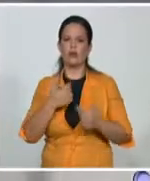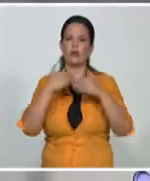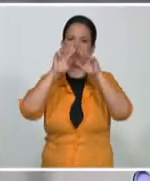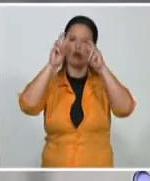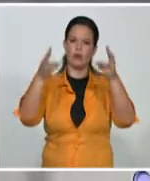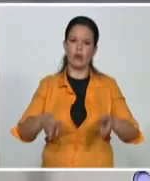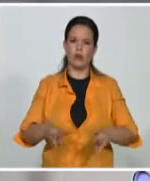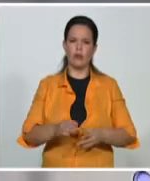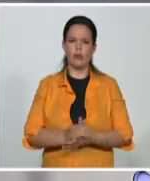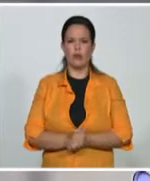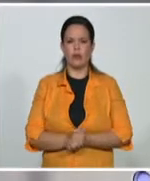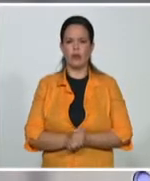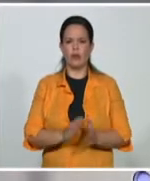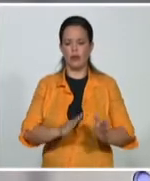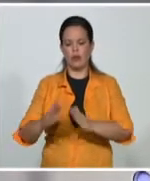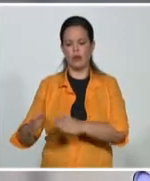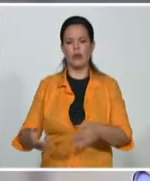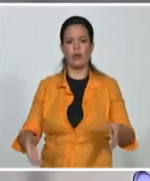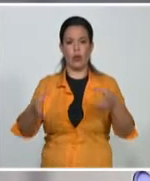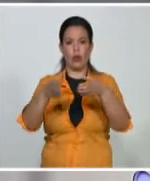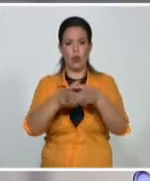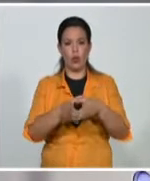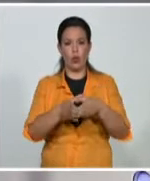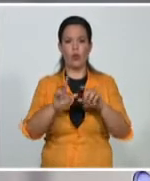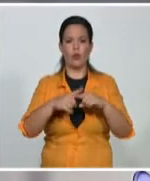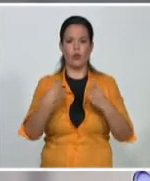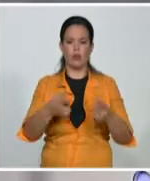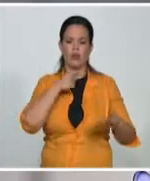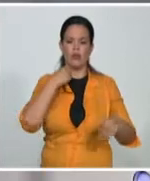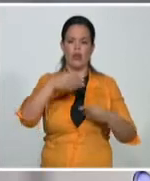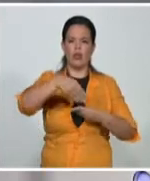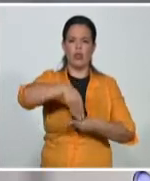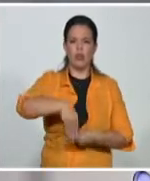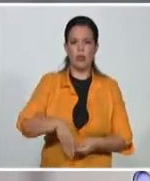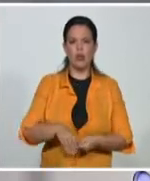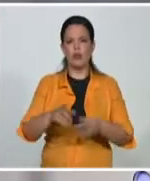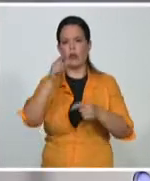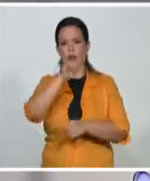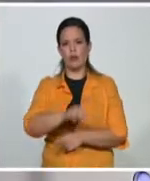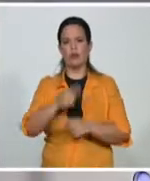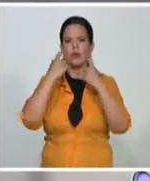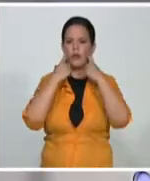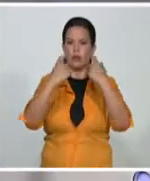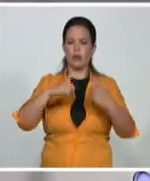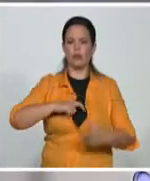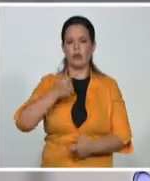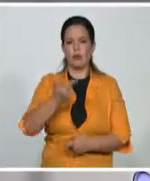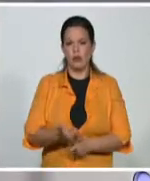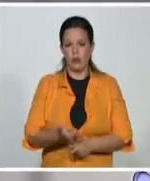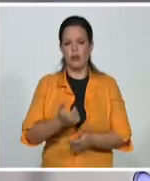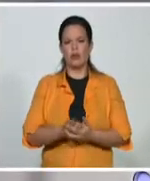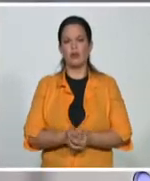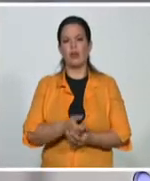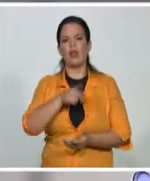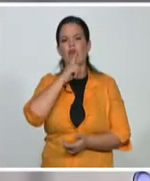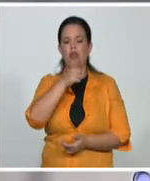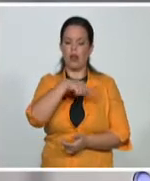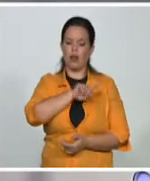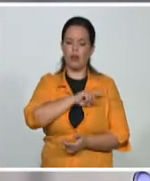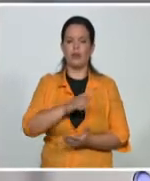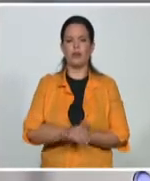Y la Comisión por el Centenario del Intelectual Cubano Cintio Vitier fue constituida este viernes. La iniciativa la preside el ministro